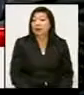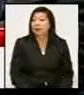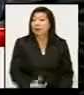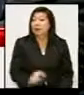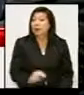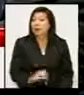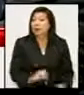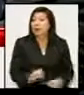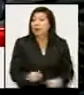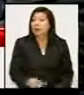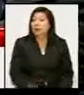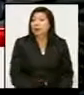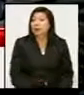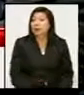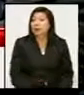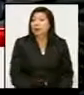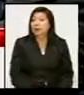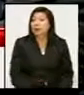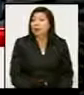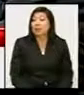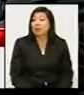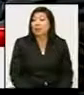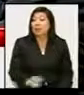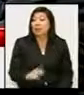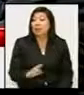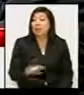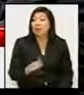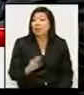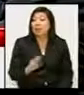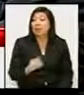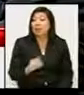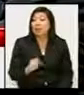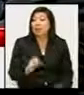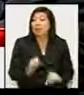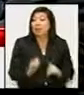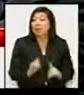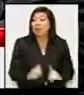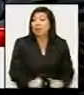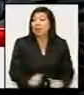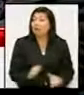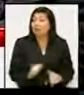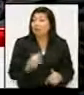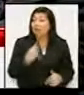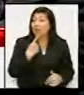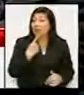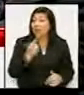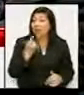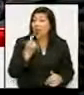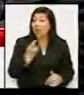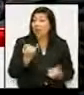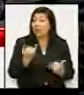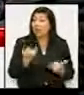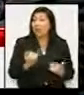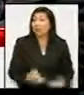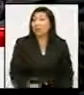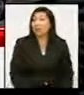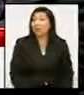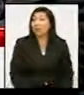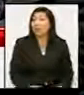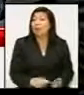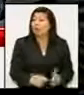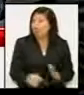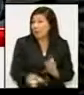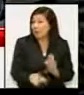hace el Urubamba, vamos a tener paralizados. Entonces, si hay que declarar en emergencia ese servicio, sacar una